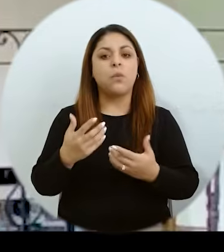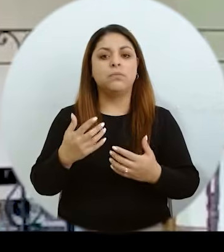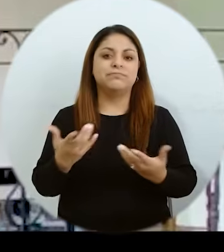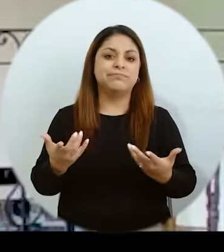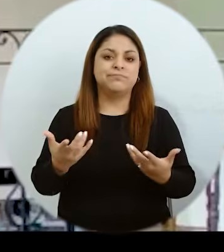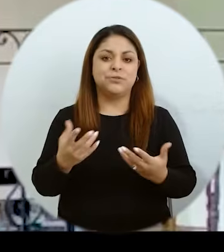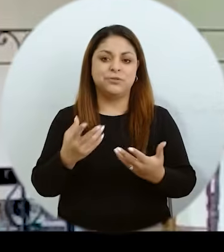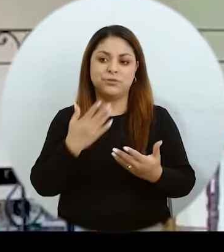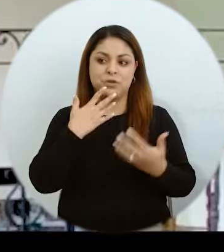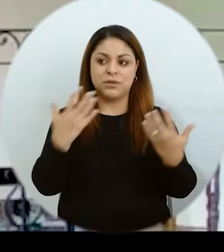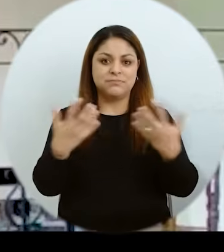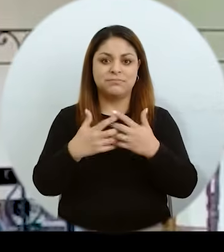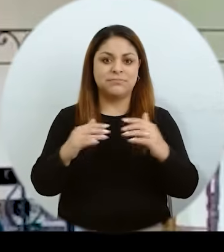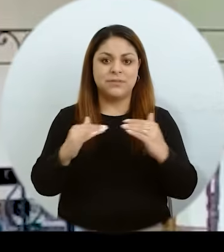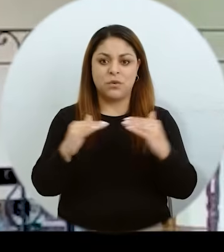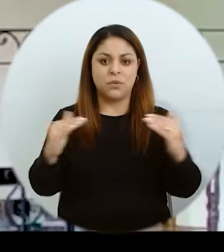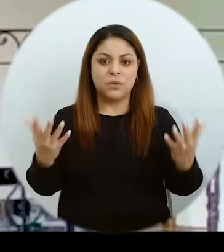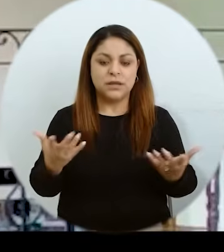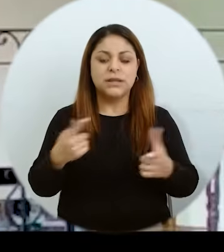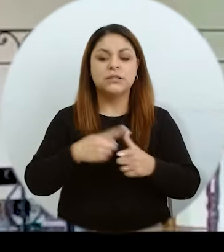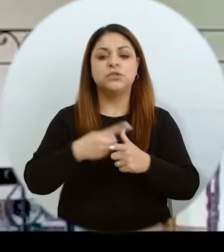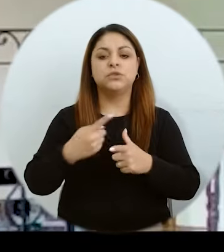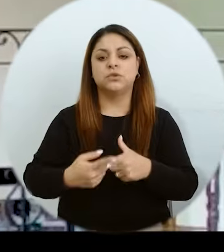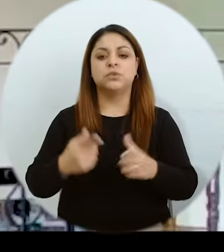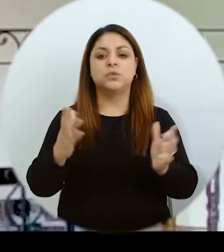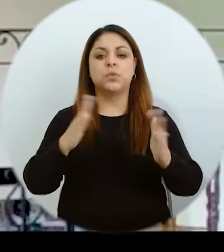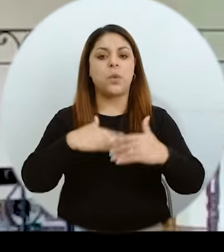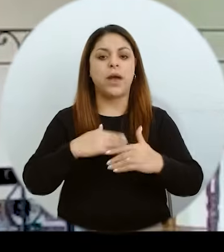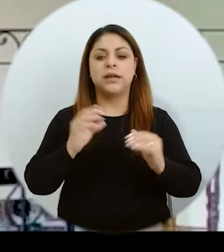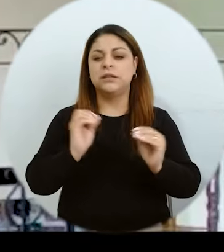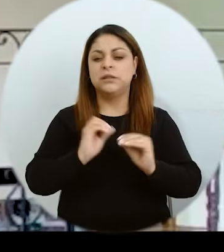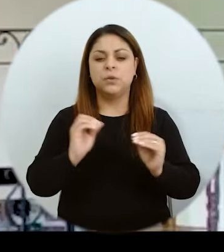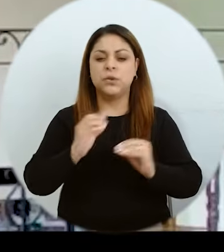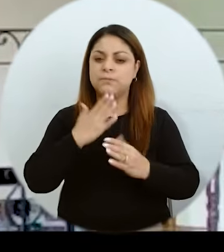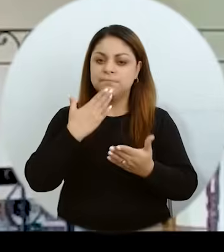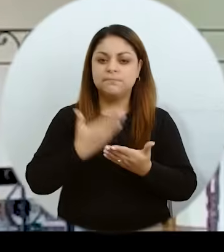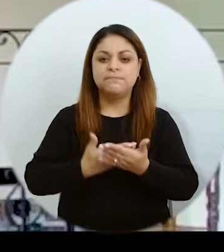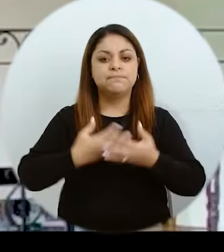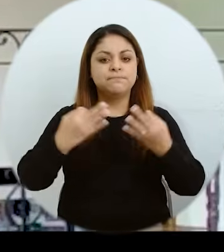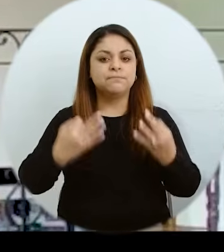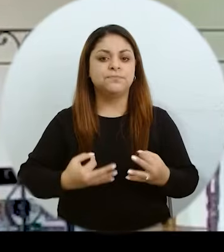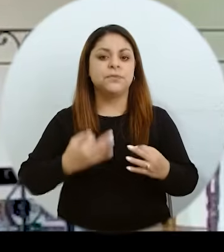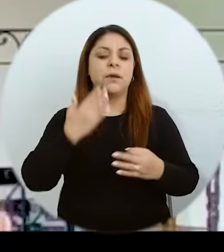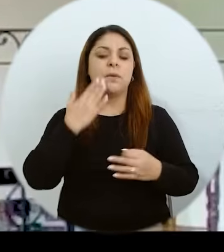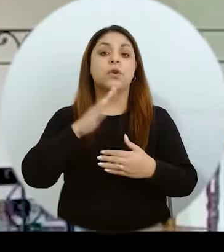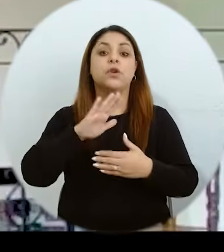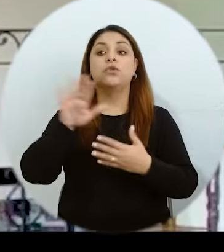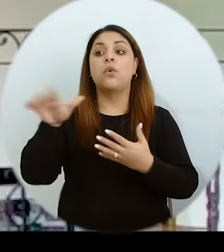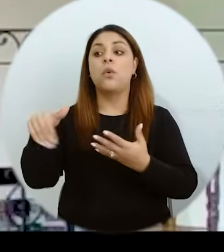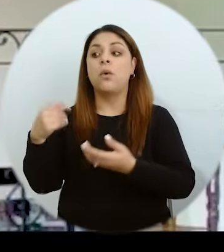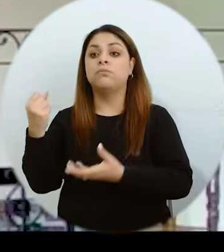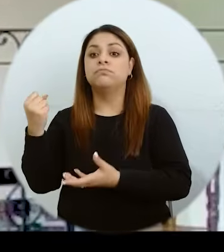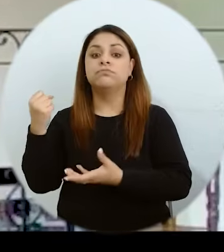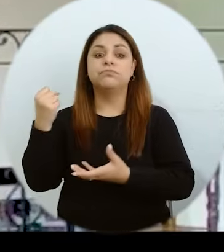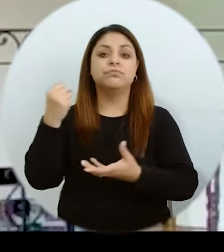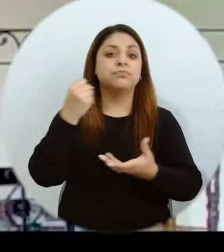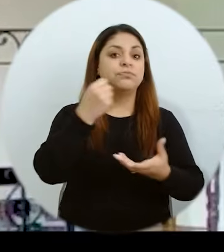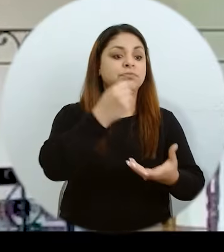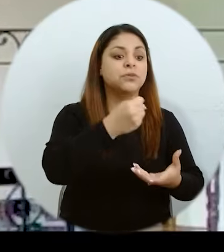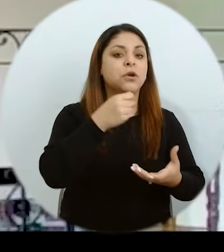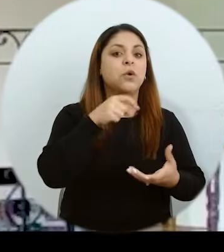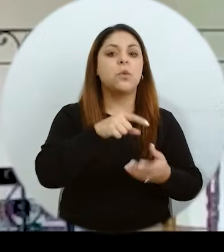si no es vegetativo. Entonces, no hay ninguna certeza efectiva porque todo se va para